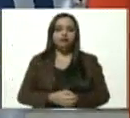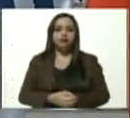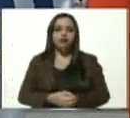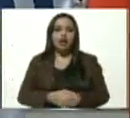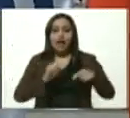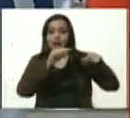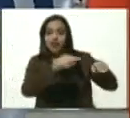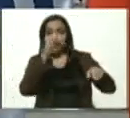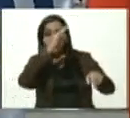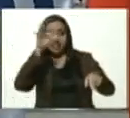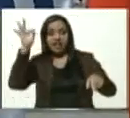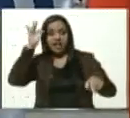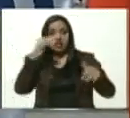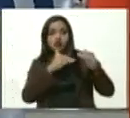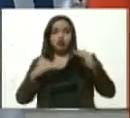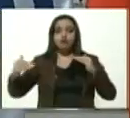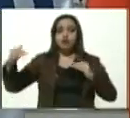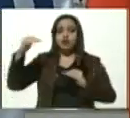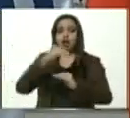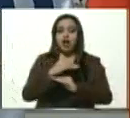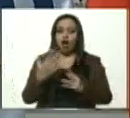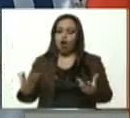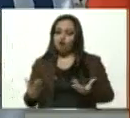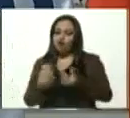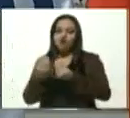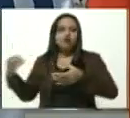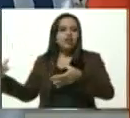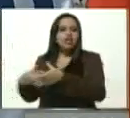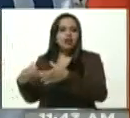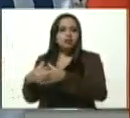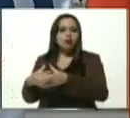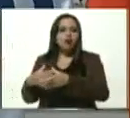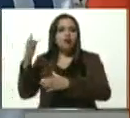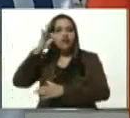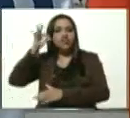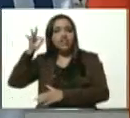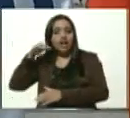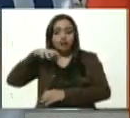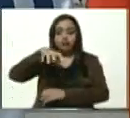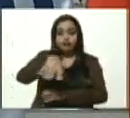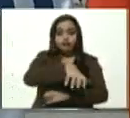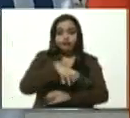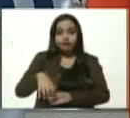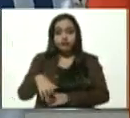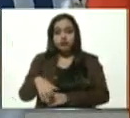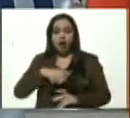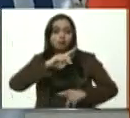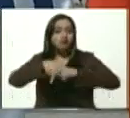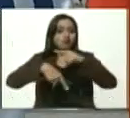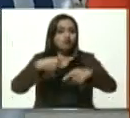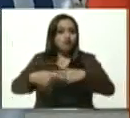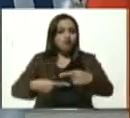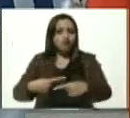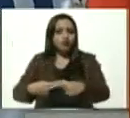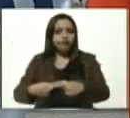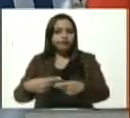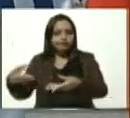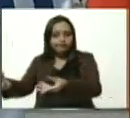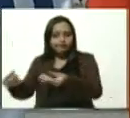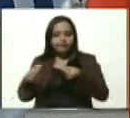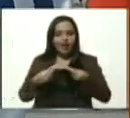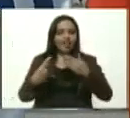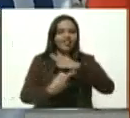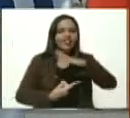fiscales superiores con su equipo de fiscales regionales procesarán en